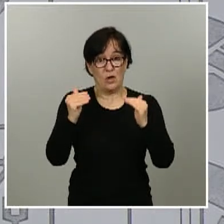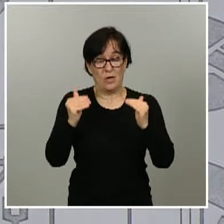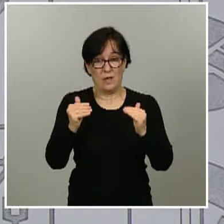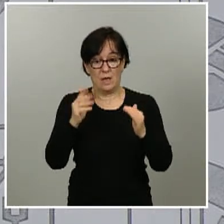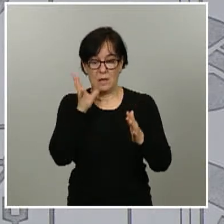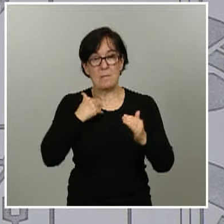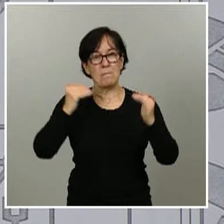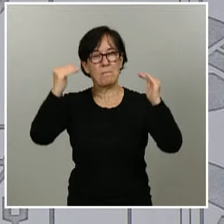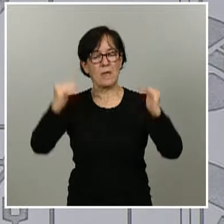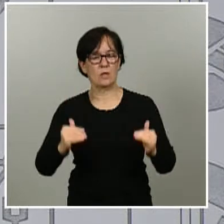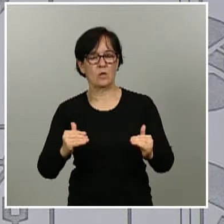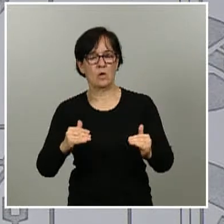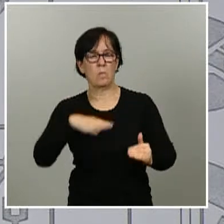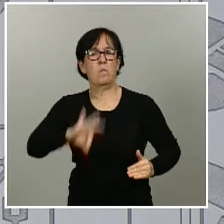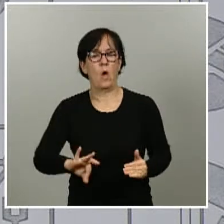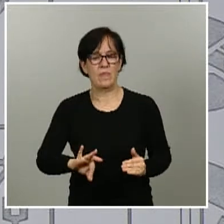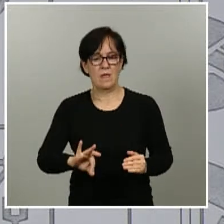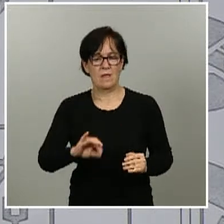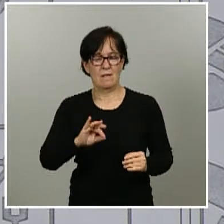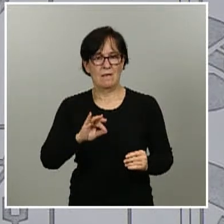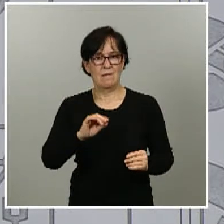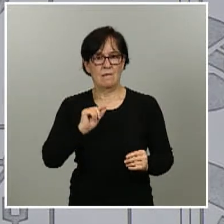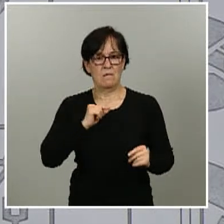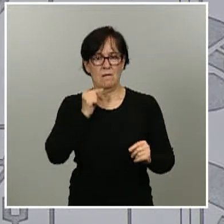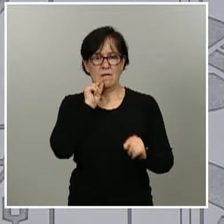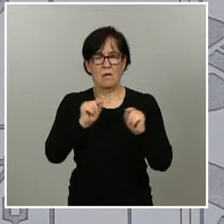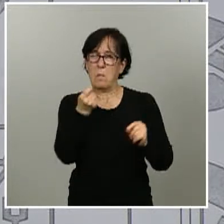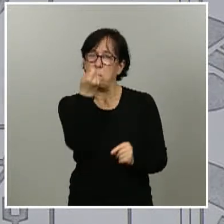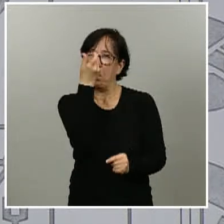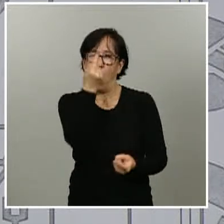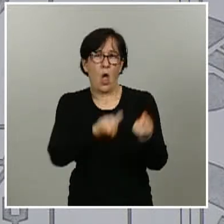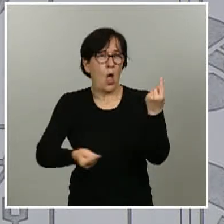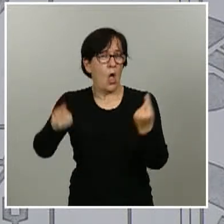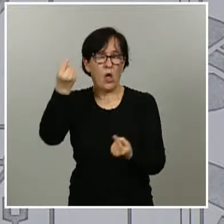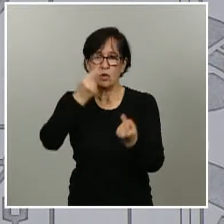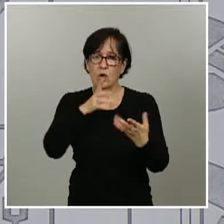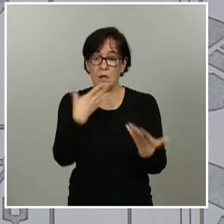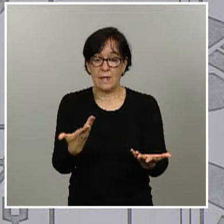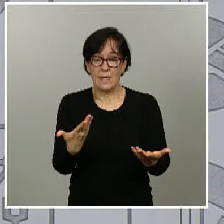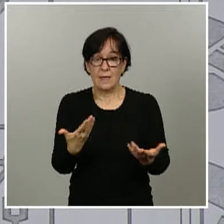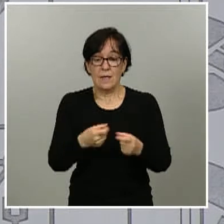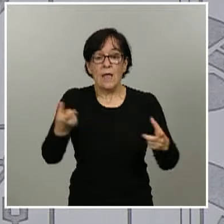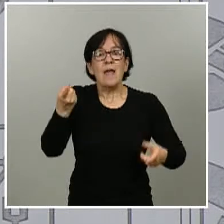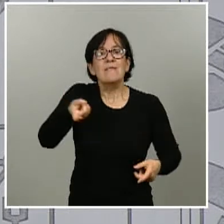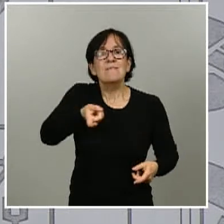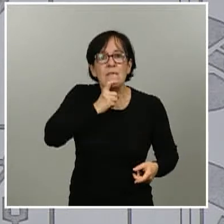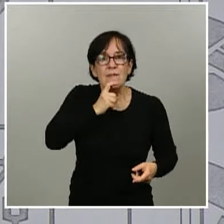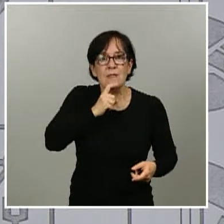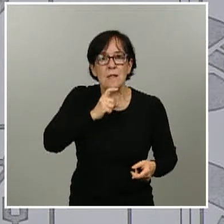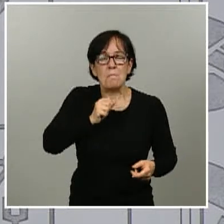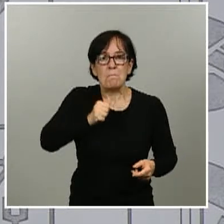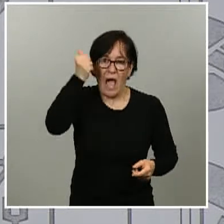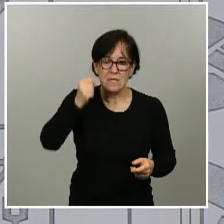menor probabilidad de infectarse porque tenemos ya muy pocos casos, mayor es la dificultad para interpretar